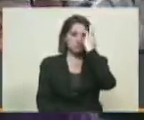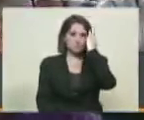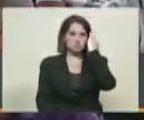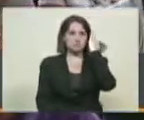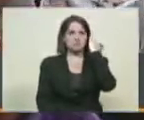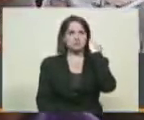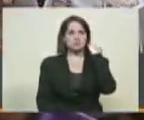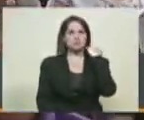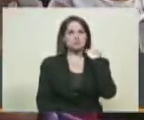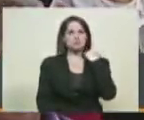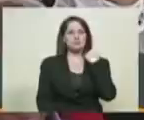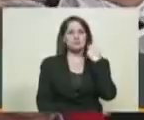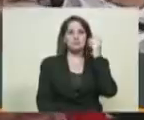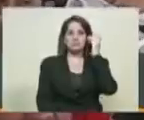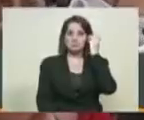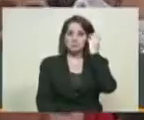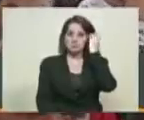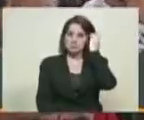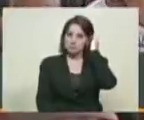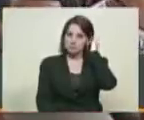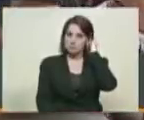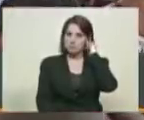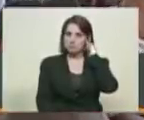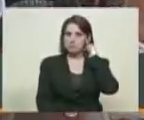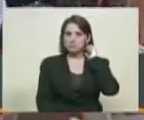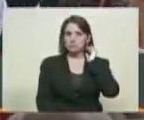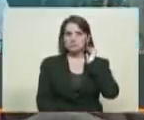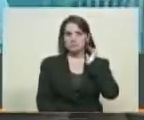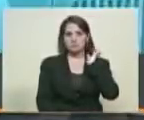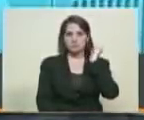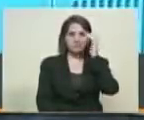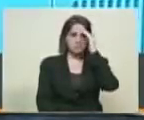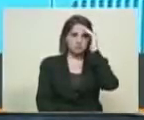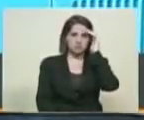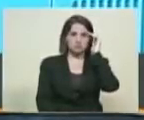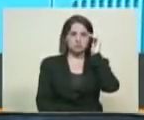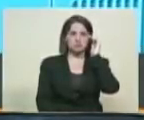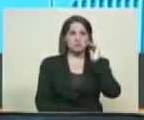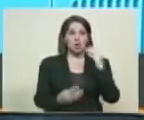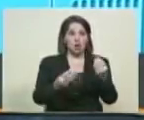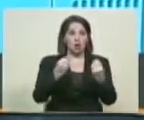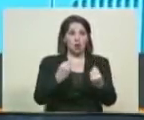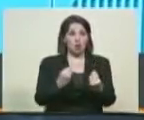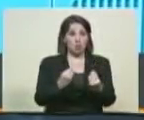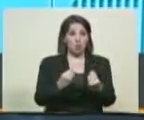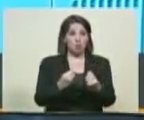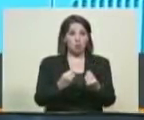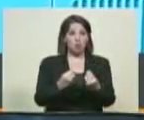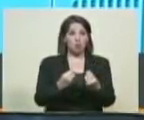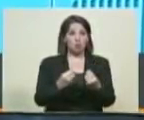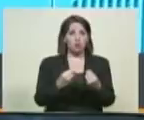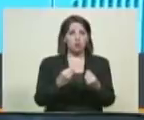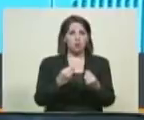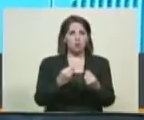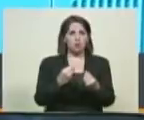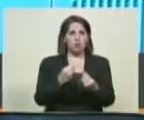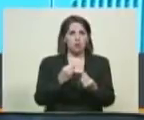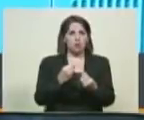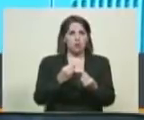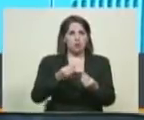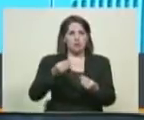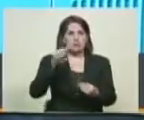Si Santos, así lo digo y lo creo, le hubiera dedicado la mitad de su tiempo que le dedicó a Venezuela, a